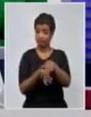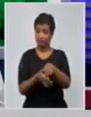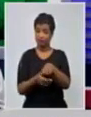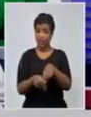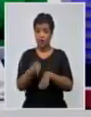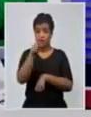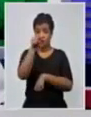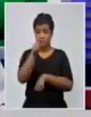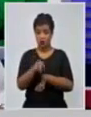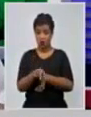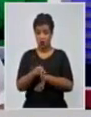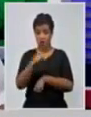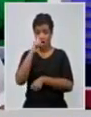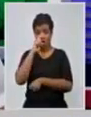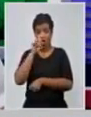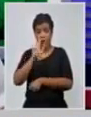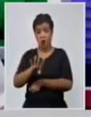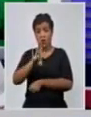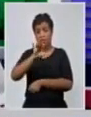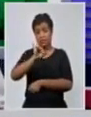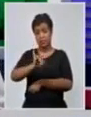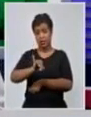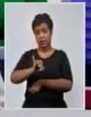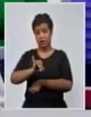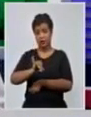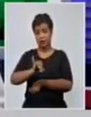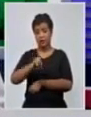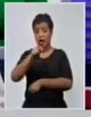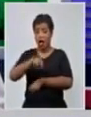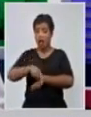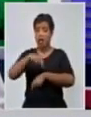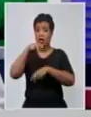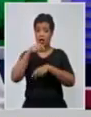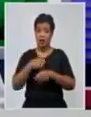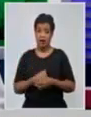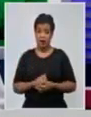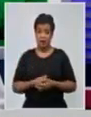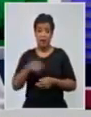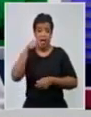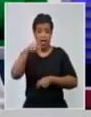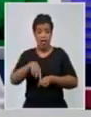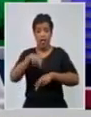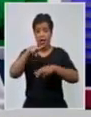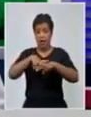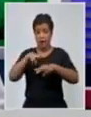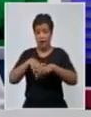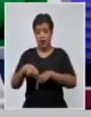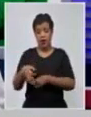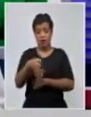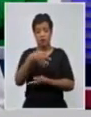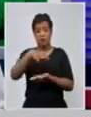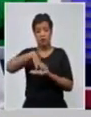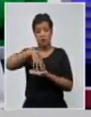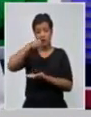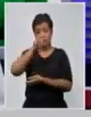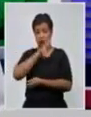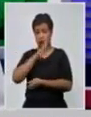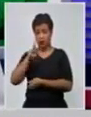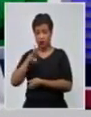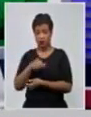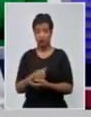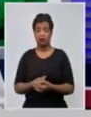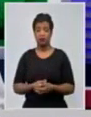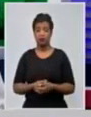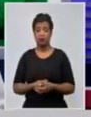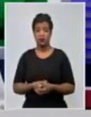un paciente de 46 años de edad, de aquí de La Habana, del municipio Plaza de la Revolución,